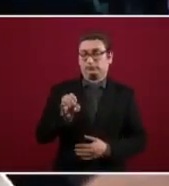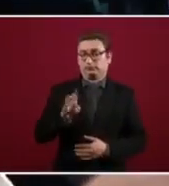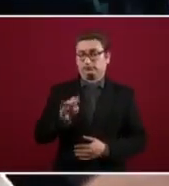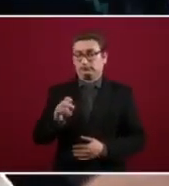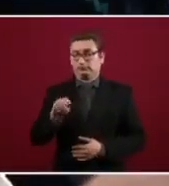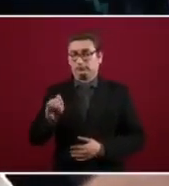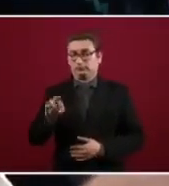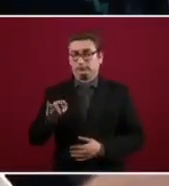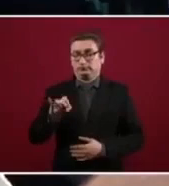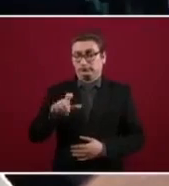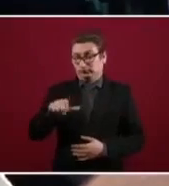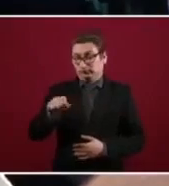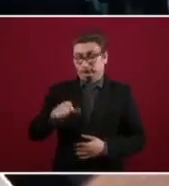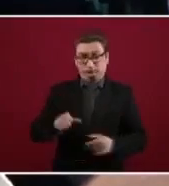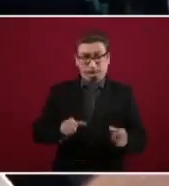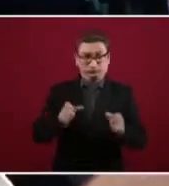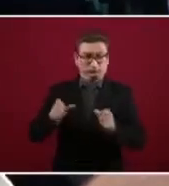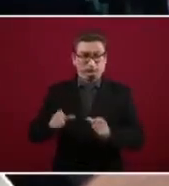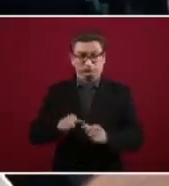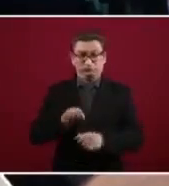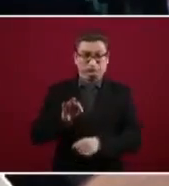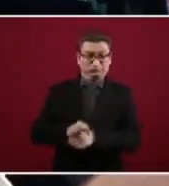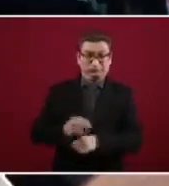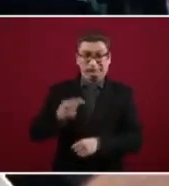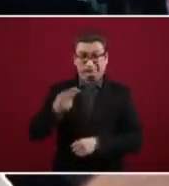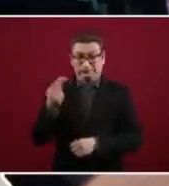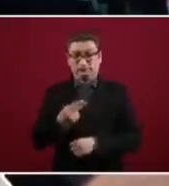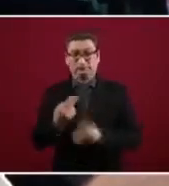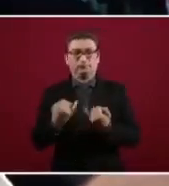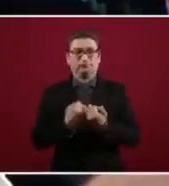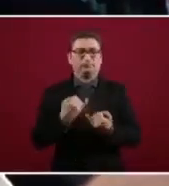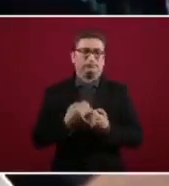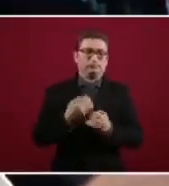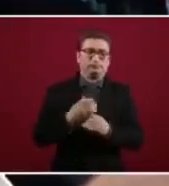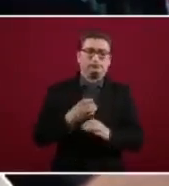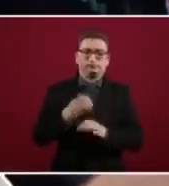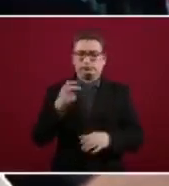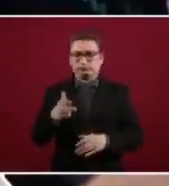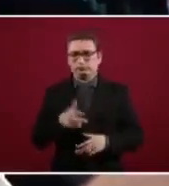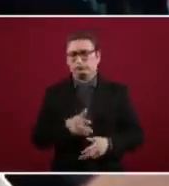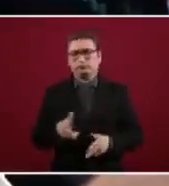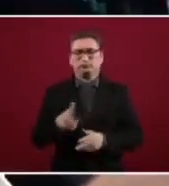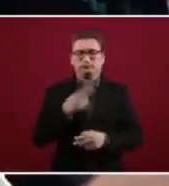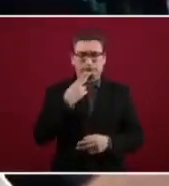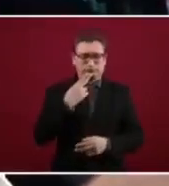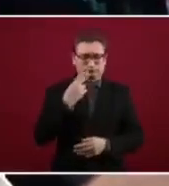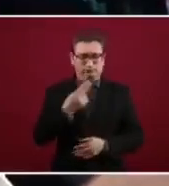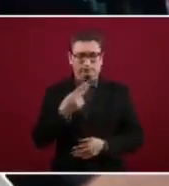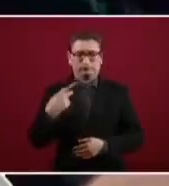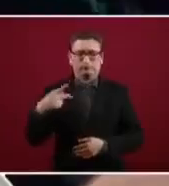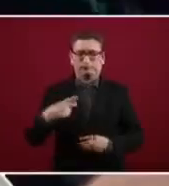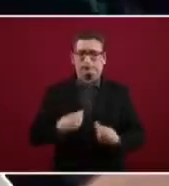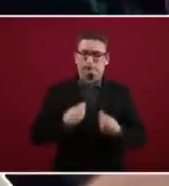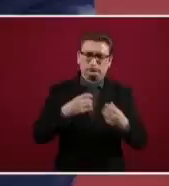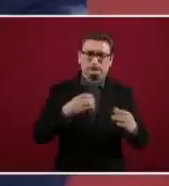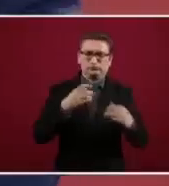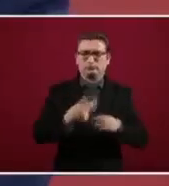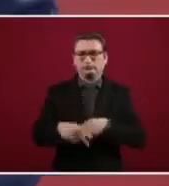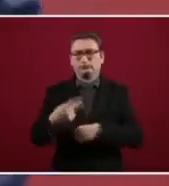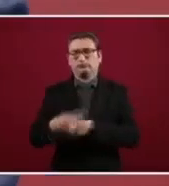de una escolta de ese nivel y del uso de las camionetas que existir y hay amenazas sobre su vida están